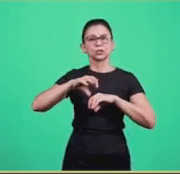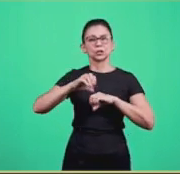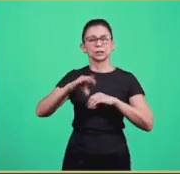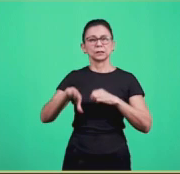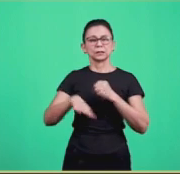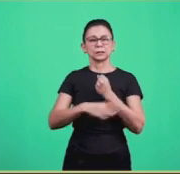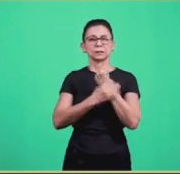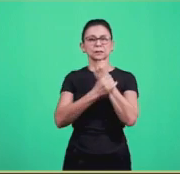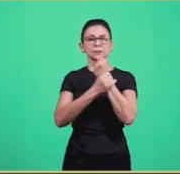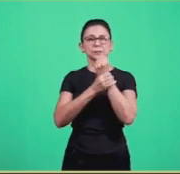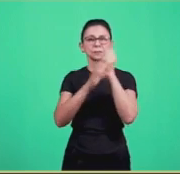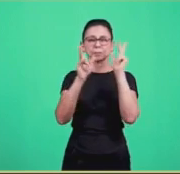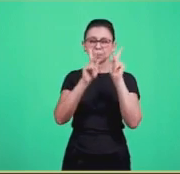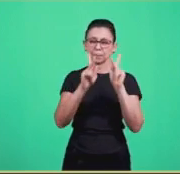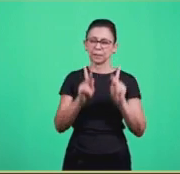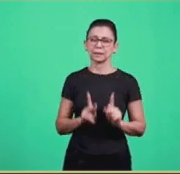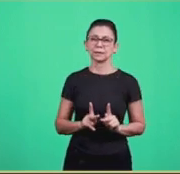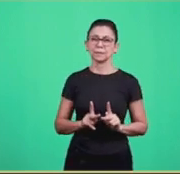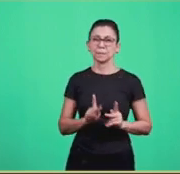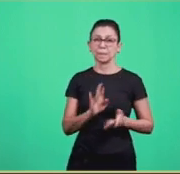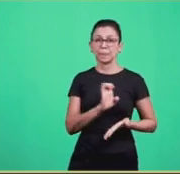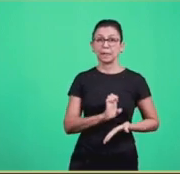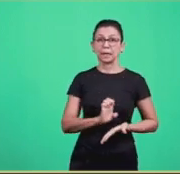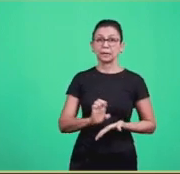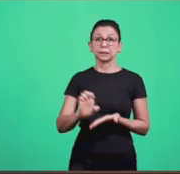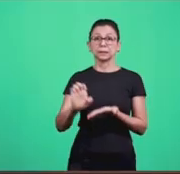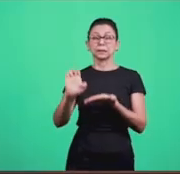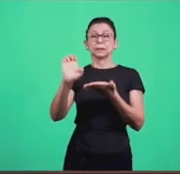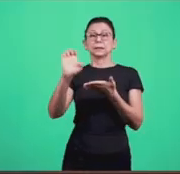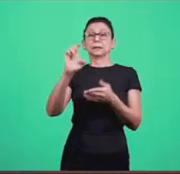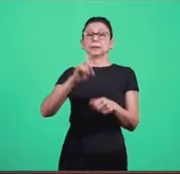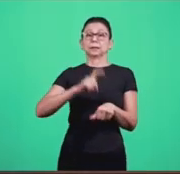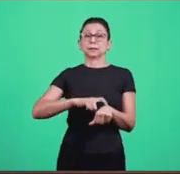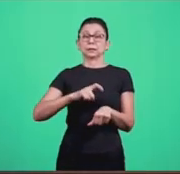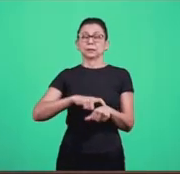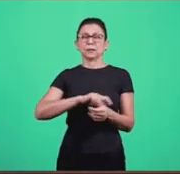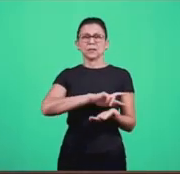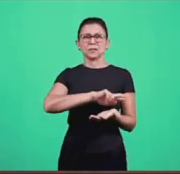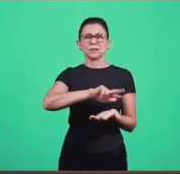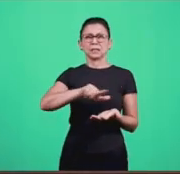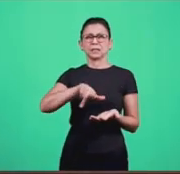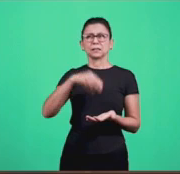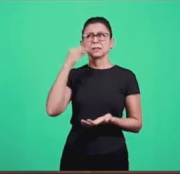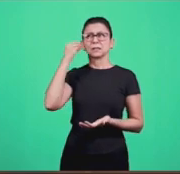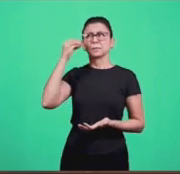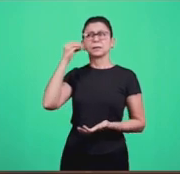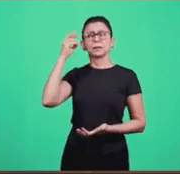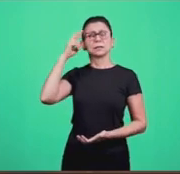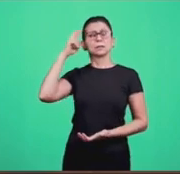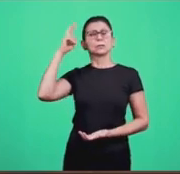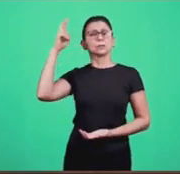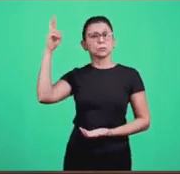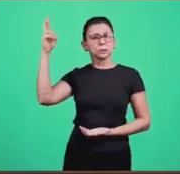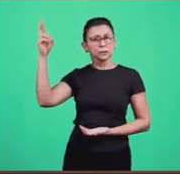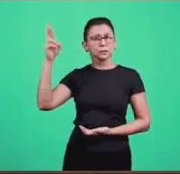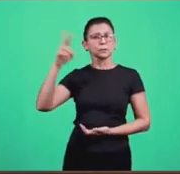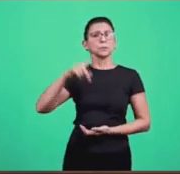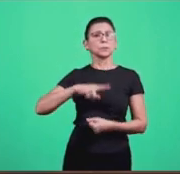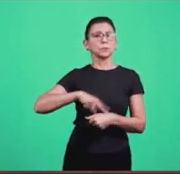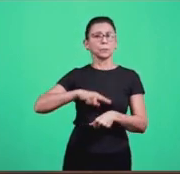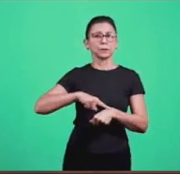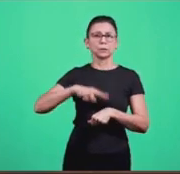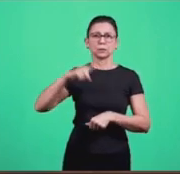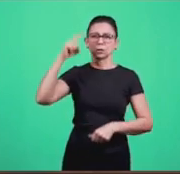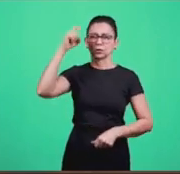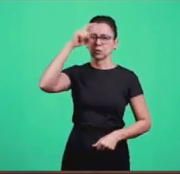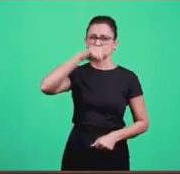Y esta palabra trae seguridad, trae paz. Elías vivió un momento muy difícil, de muchas experiencias